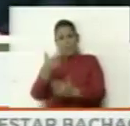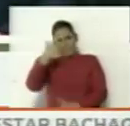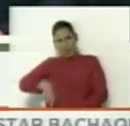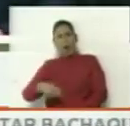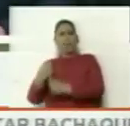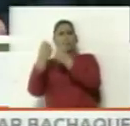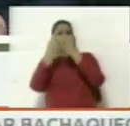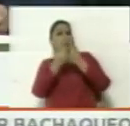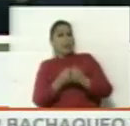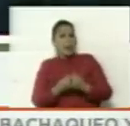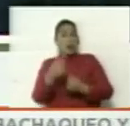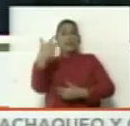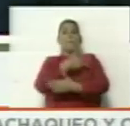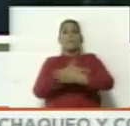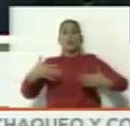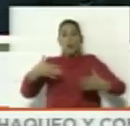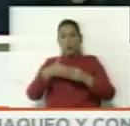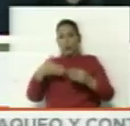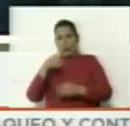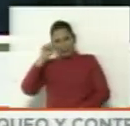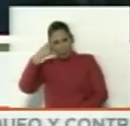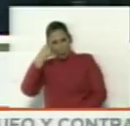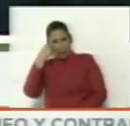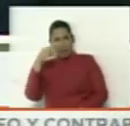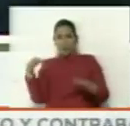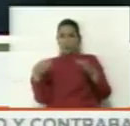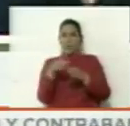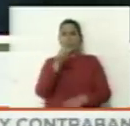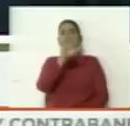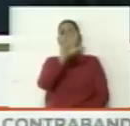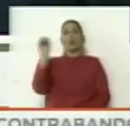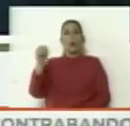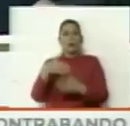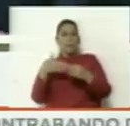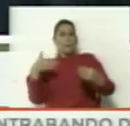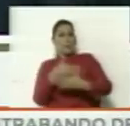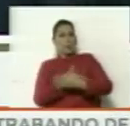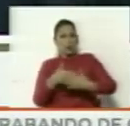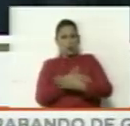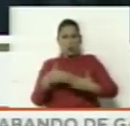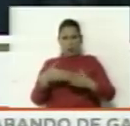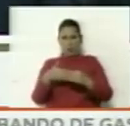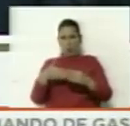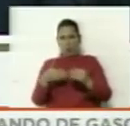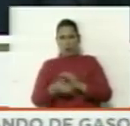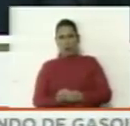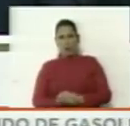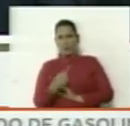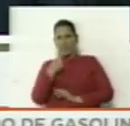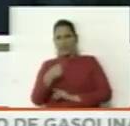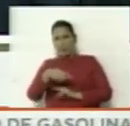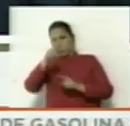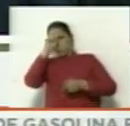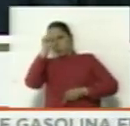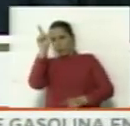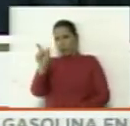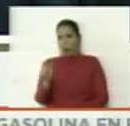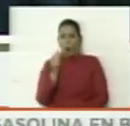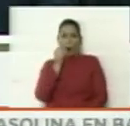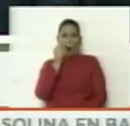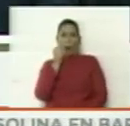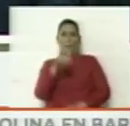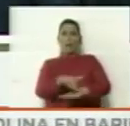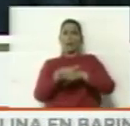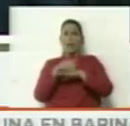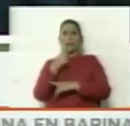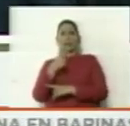de dólares. Claro, ¿se acuerdan que iban a reunir 150 millones de dólares? Decía el imbécil inglés, multimillonario inglés,